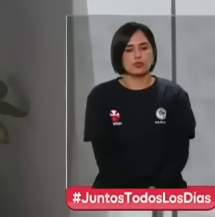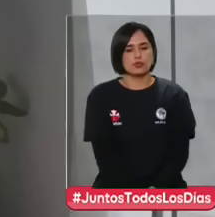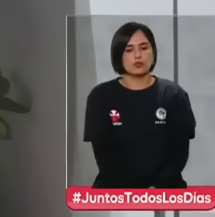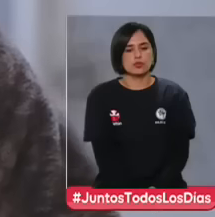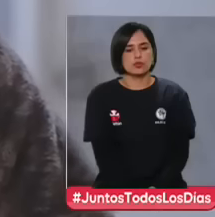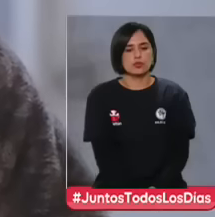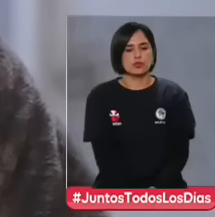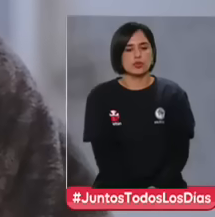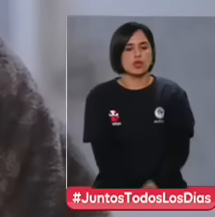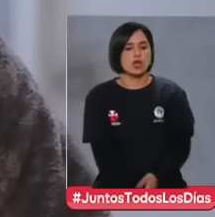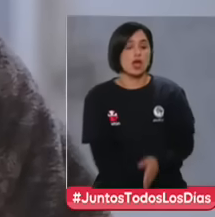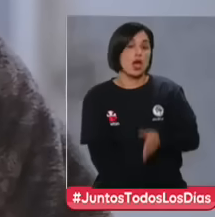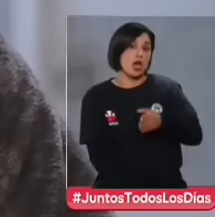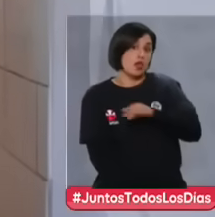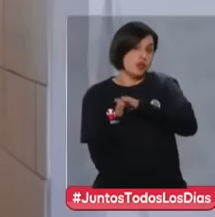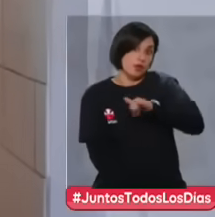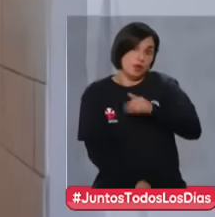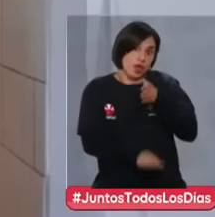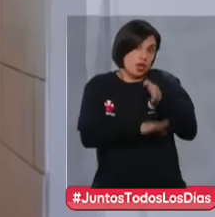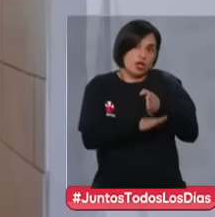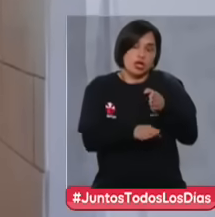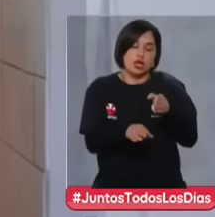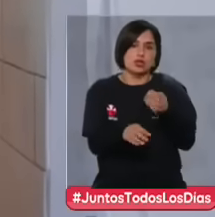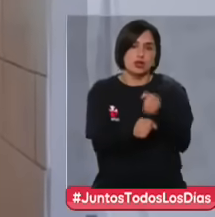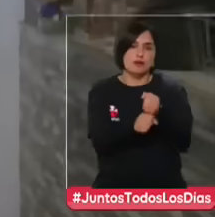El otro día hay que salir a trabajar igual.